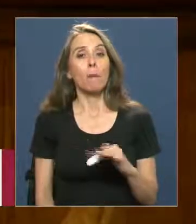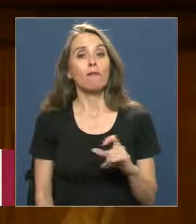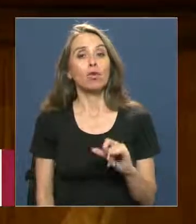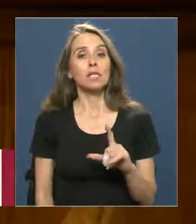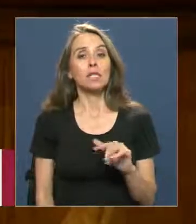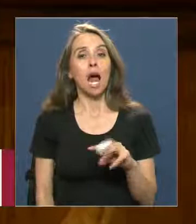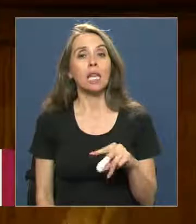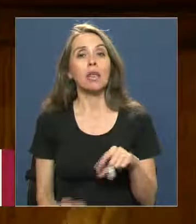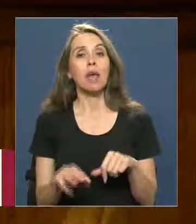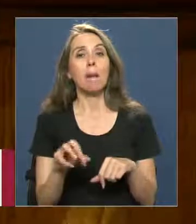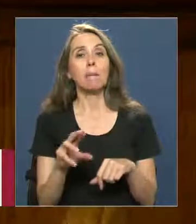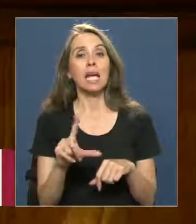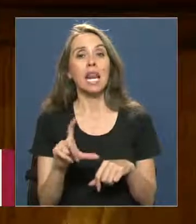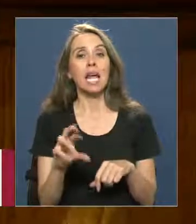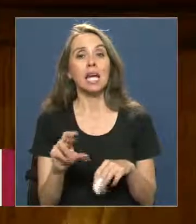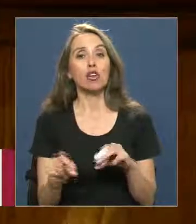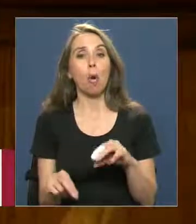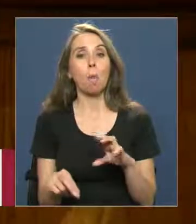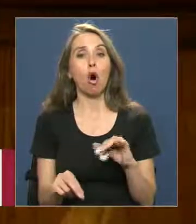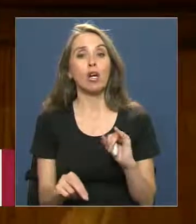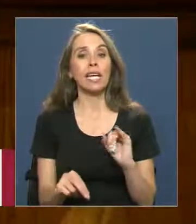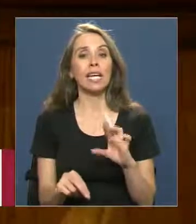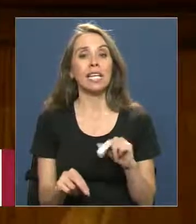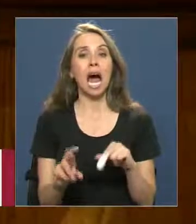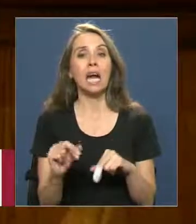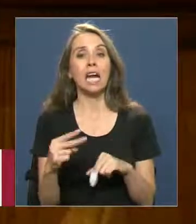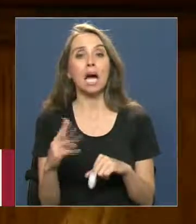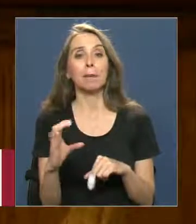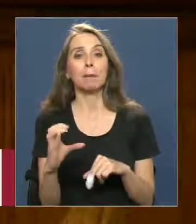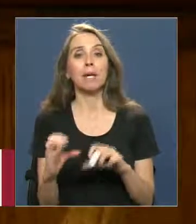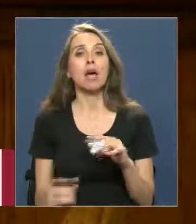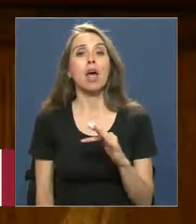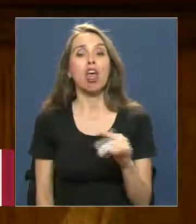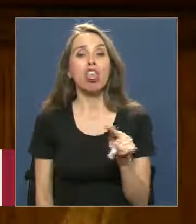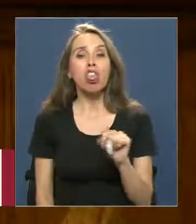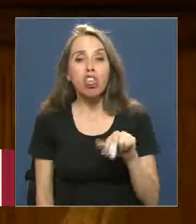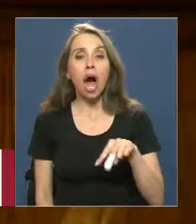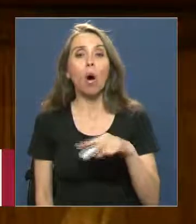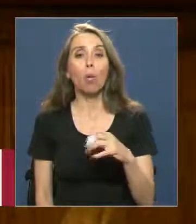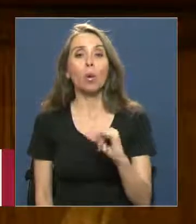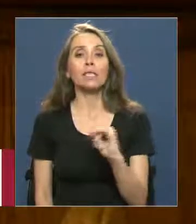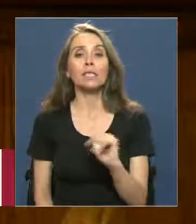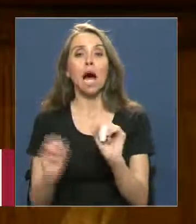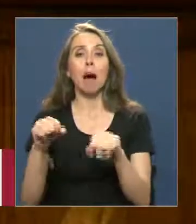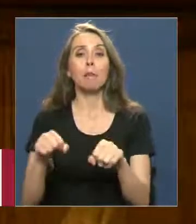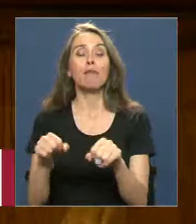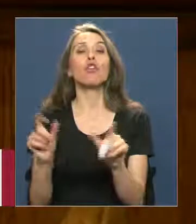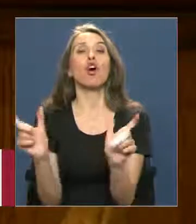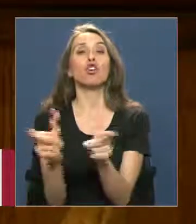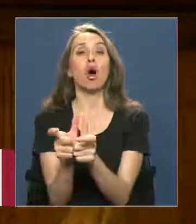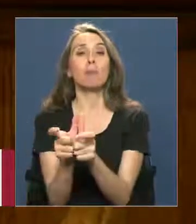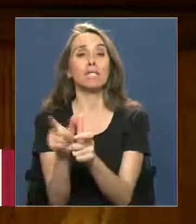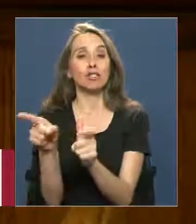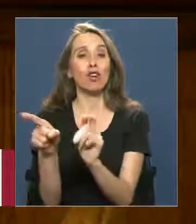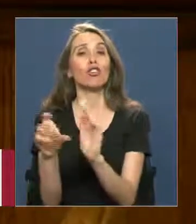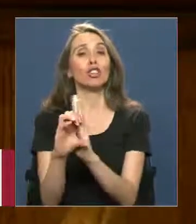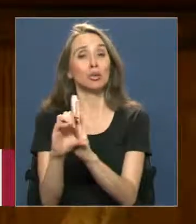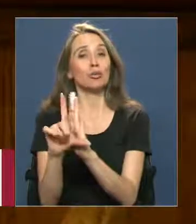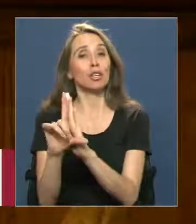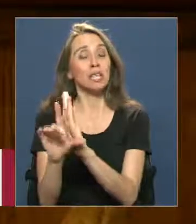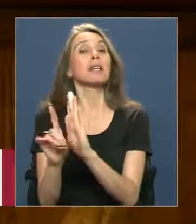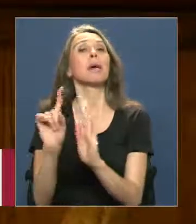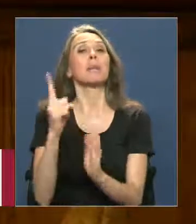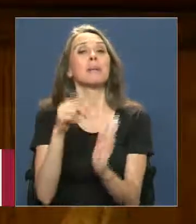Fonsalía, Patricio Melero, Cristian Moreira, Jorge Ratbeck y Gustavo Sangüesa, que fue aprobada en la Comisión en primer trámite constitucional.